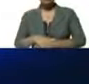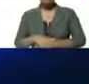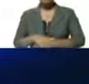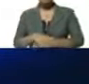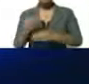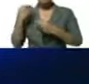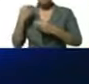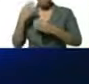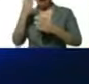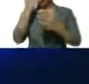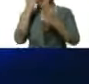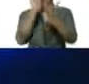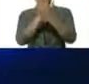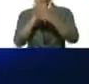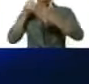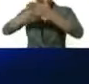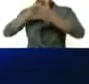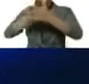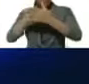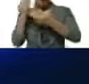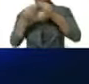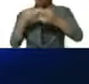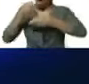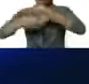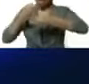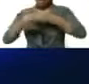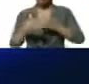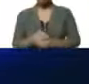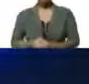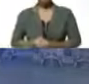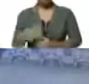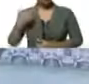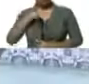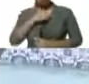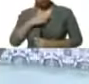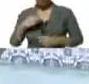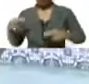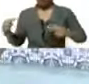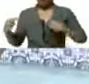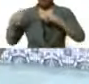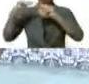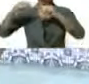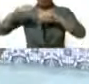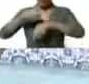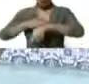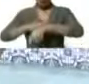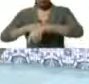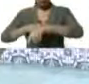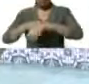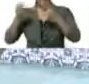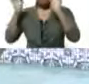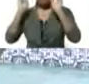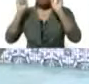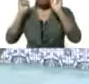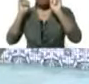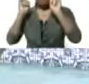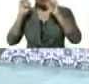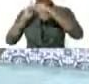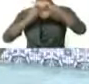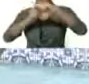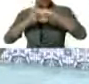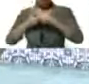para enfrentar y combatir como lo estamos haciendo. Nos encontramos en este momento en la fase de